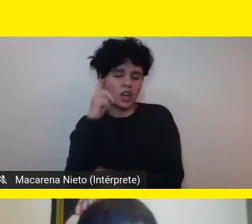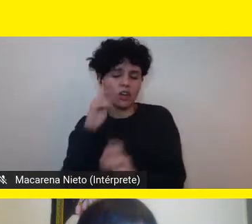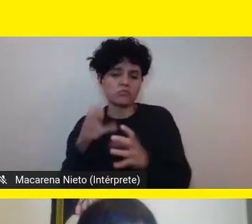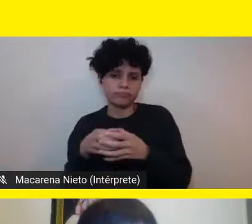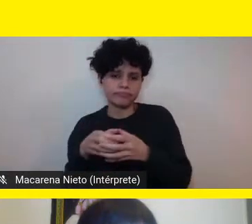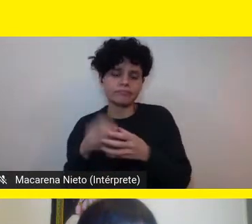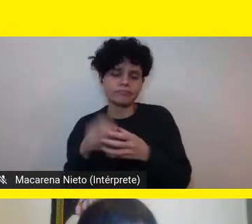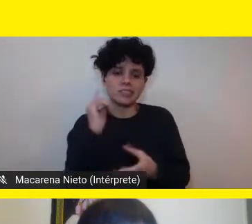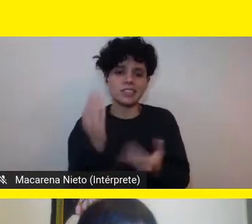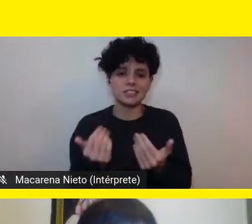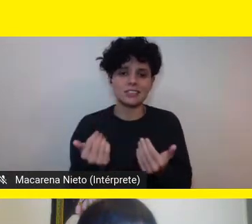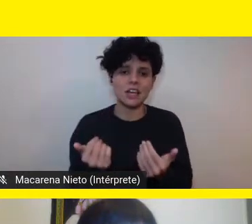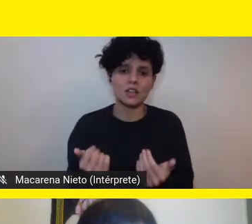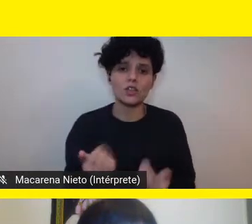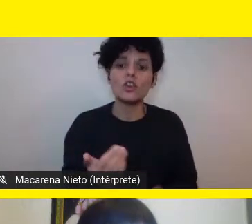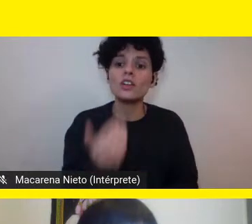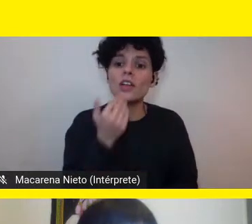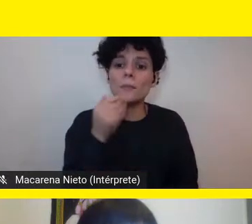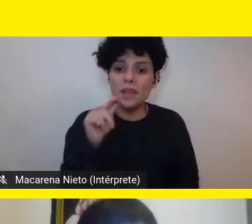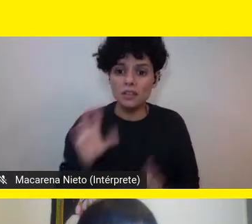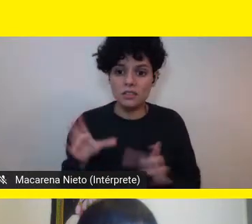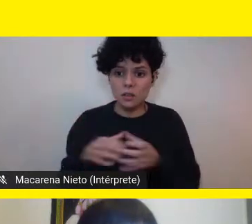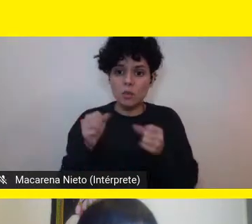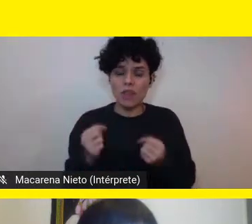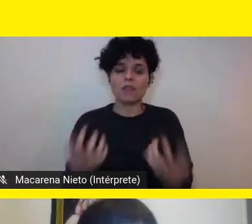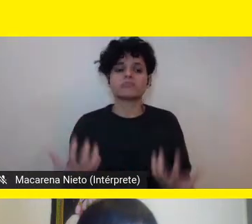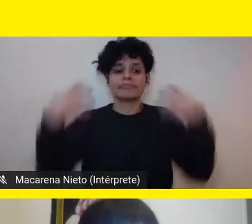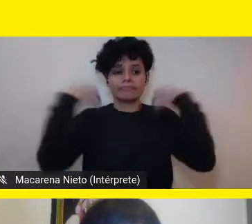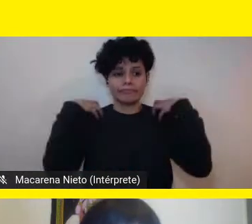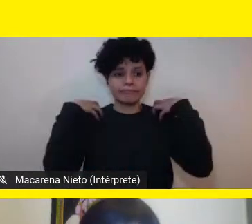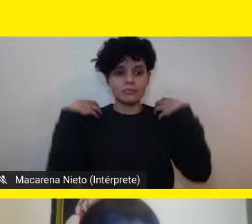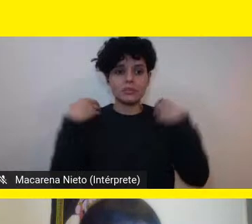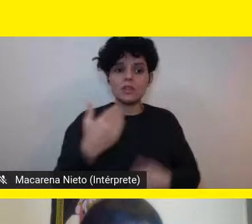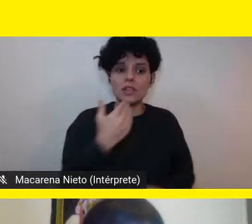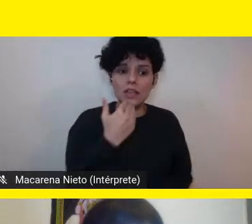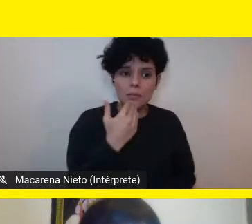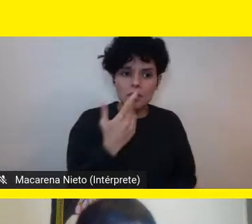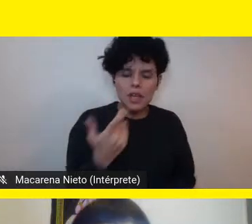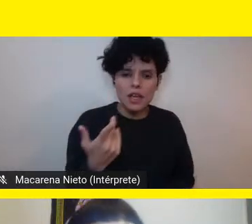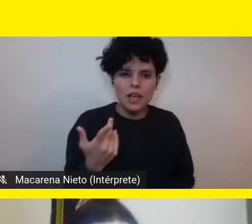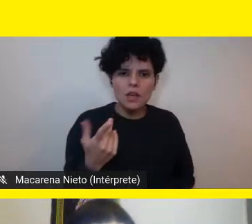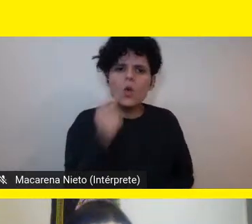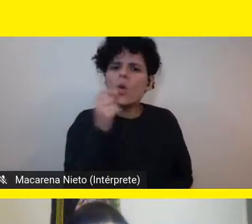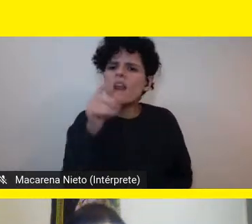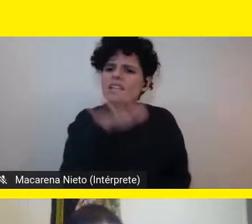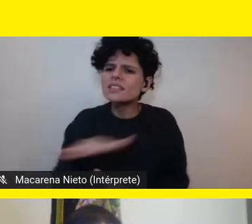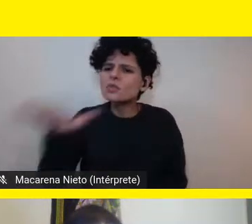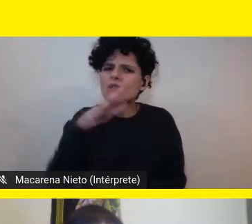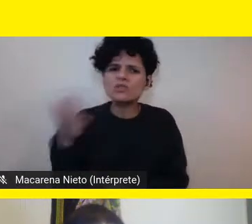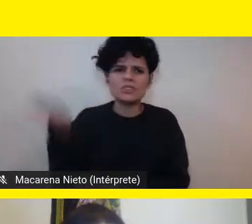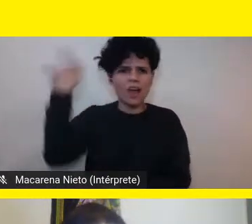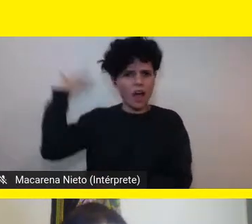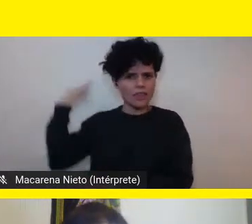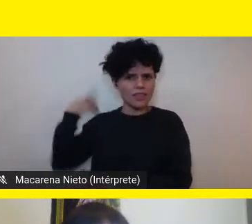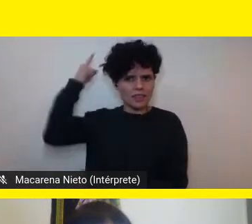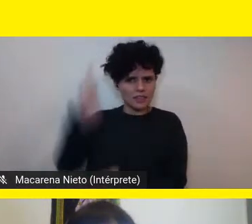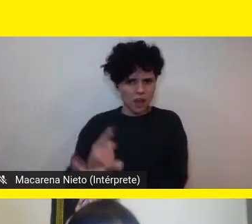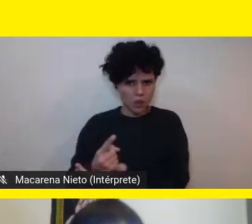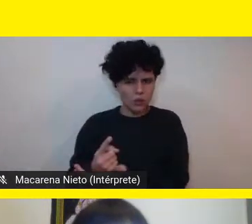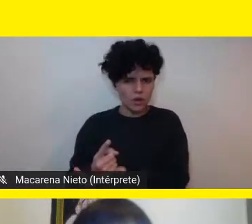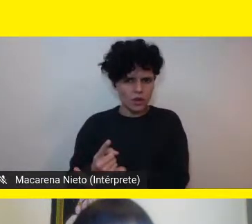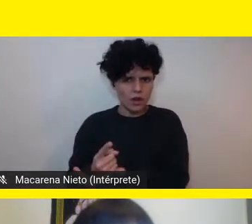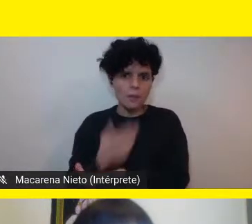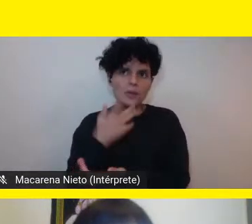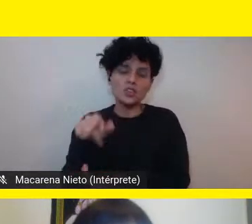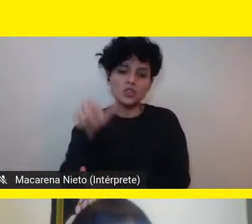haga cargo, eventualmente, este órgano de también atender las situaciones de violaciones, evidentemente, que ocurrieron durante la dictadura, que eso, como son crímenes